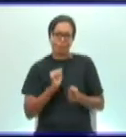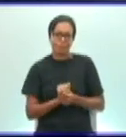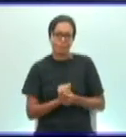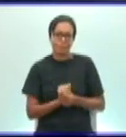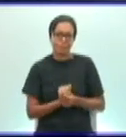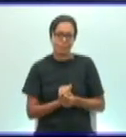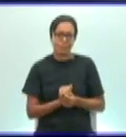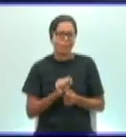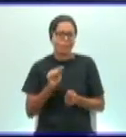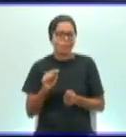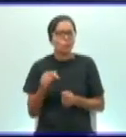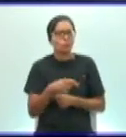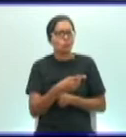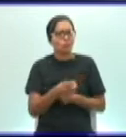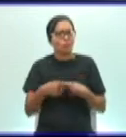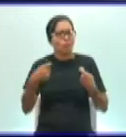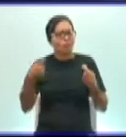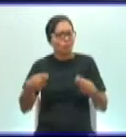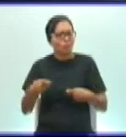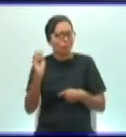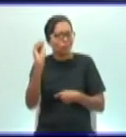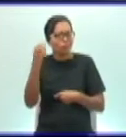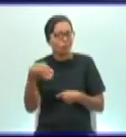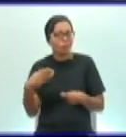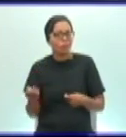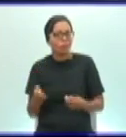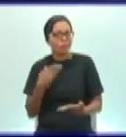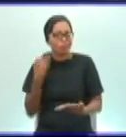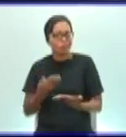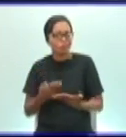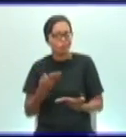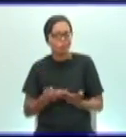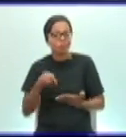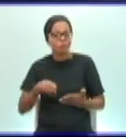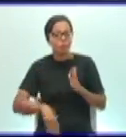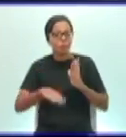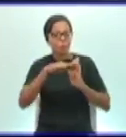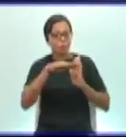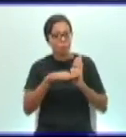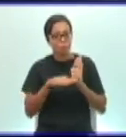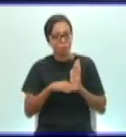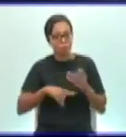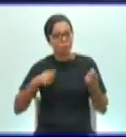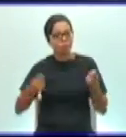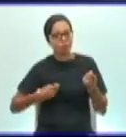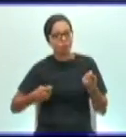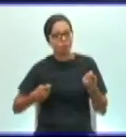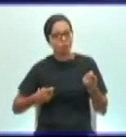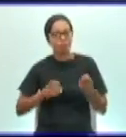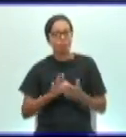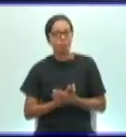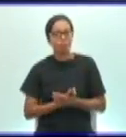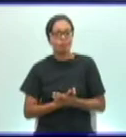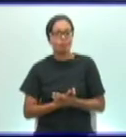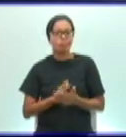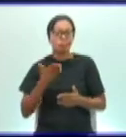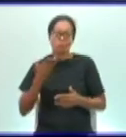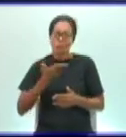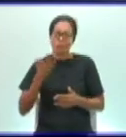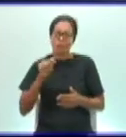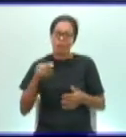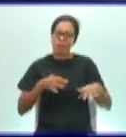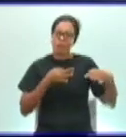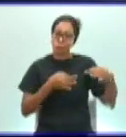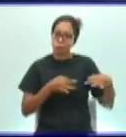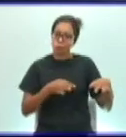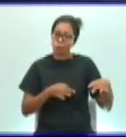ustedes deben tener a mano para demostrar que este es un programa de lucha, porque estamos hablando de un documento y vayan viendo que todos estos